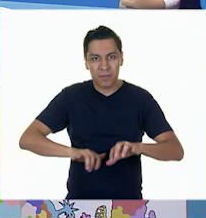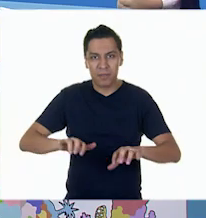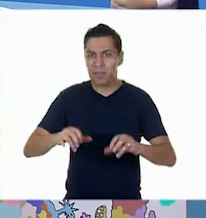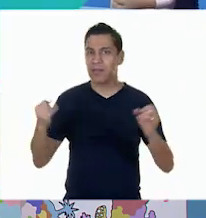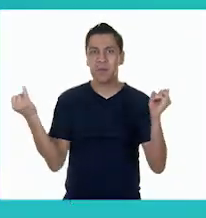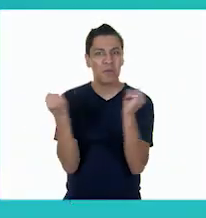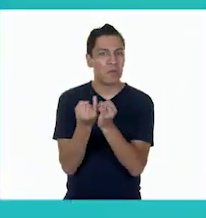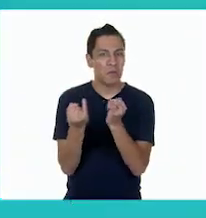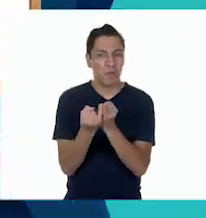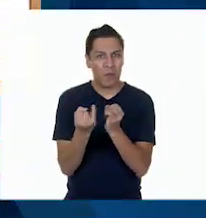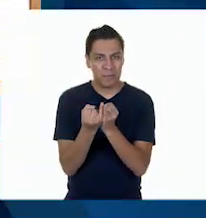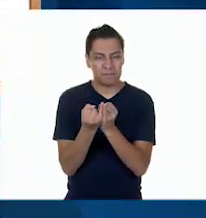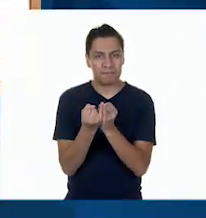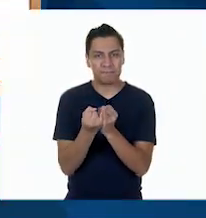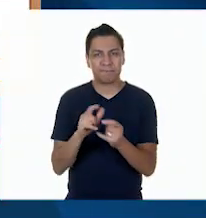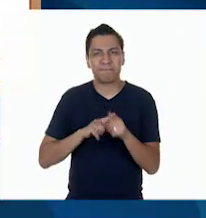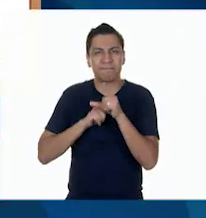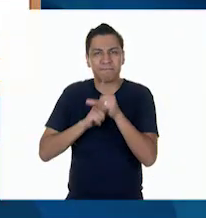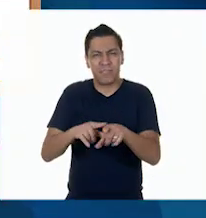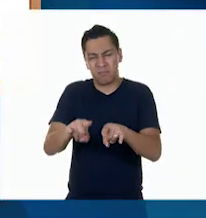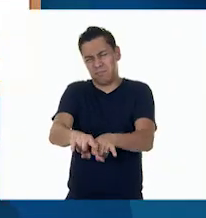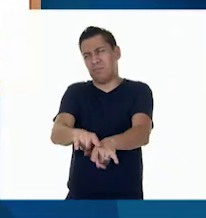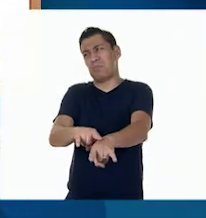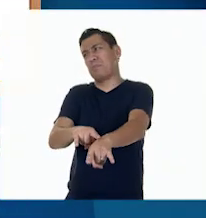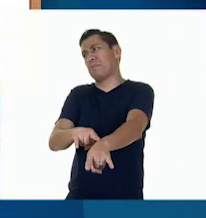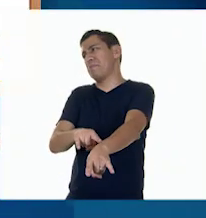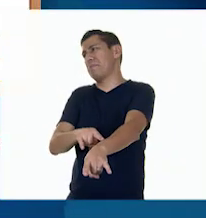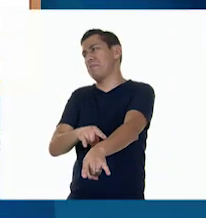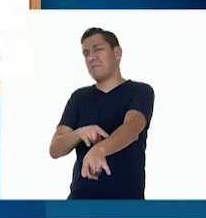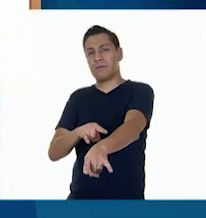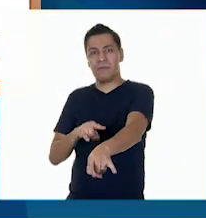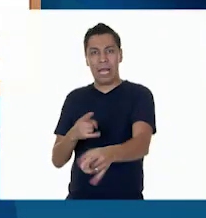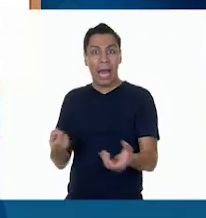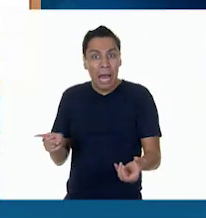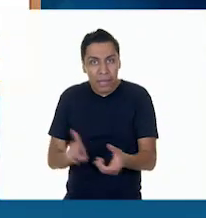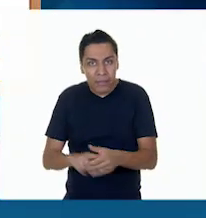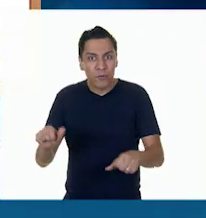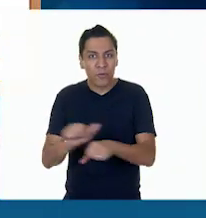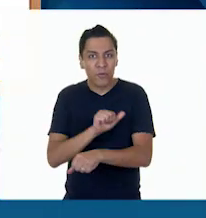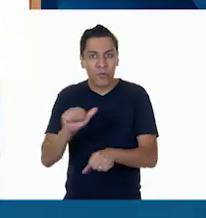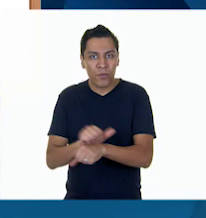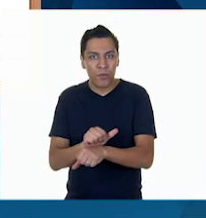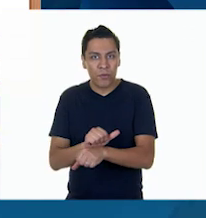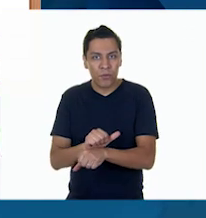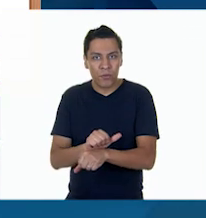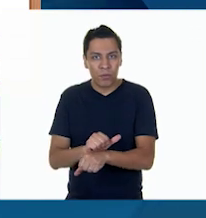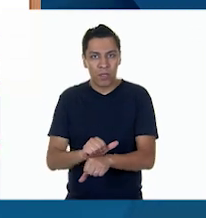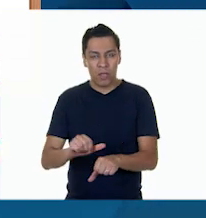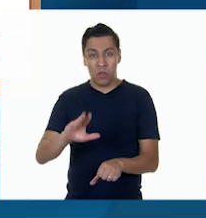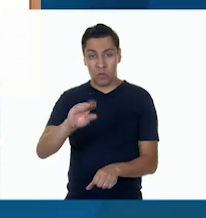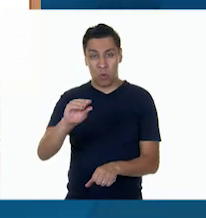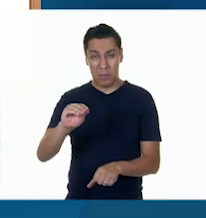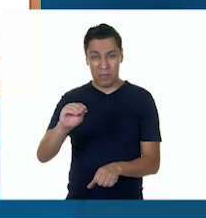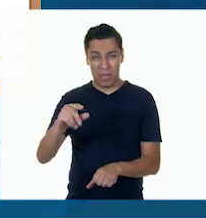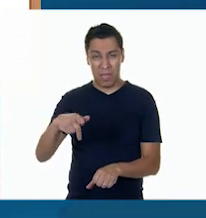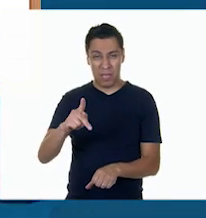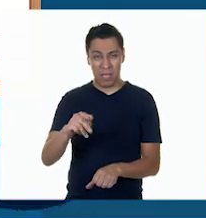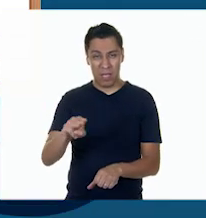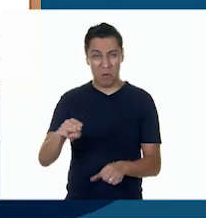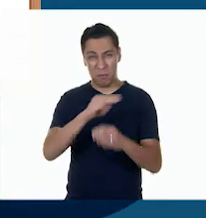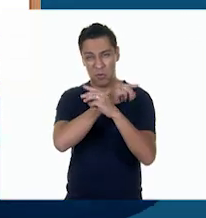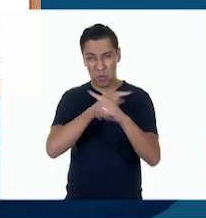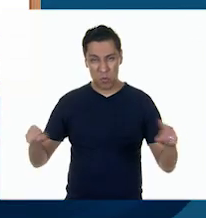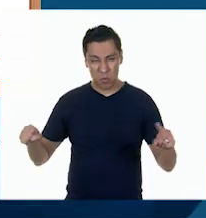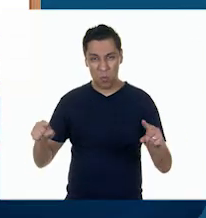bueno, sigamos con tráfico intenso, interior de un coche a 90 kilómetros por hora. ¡Ay,